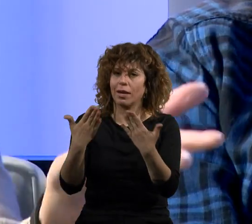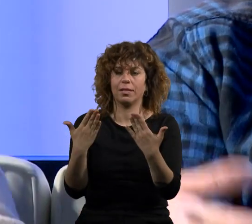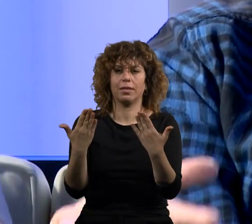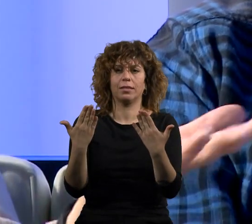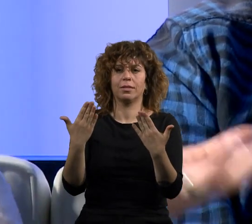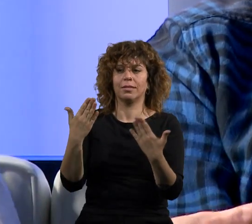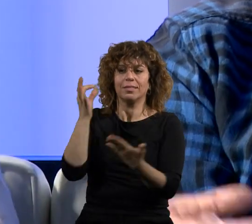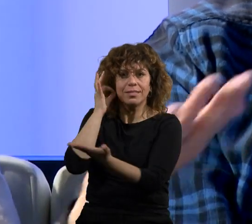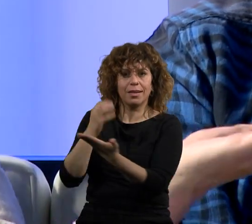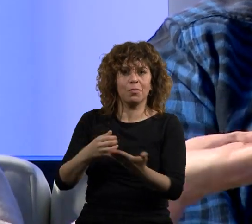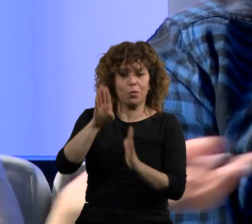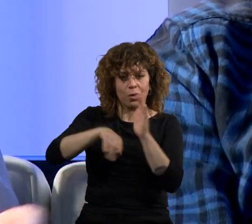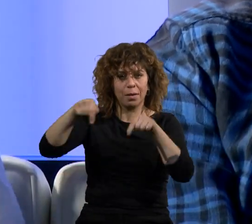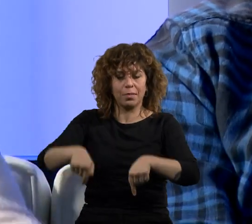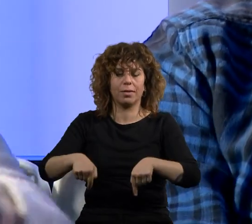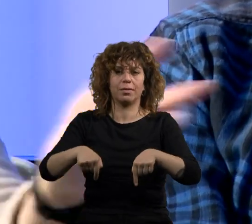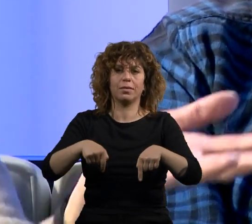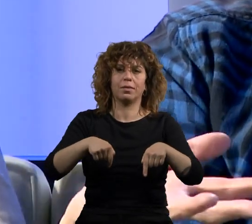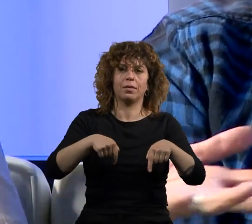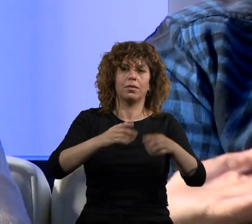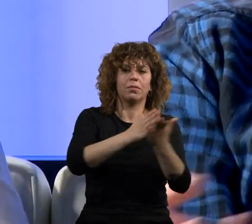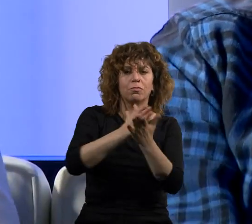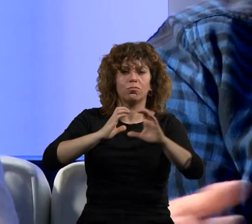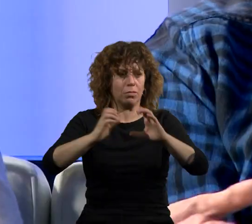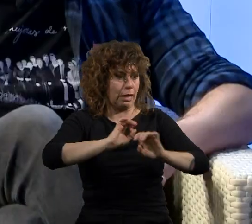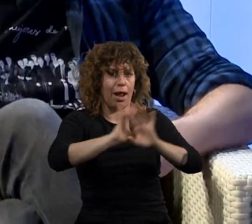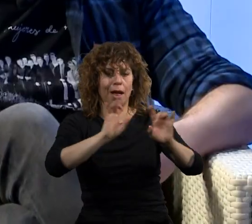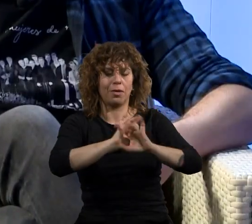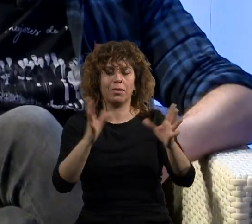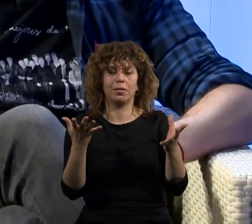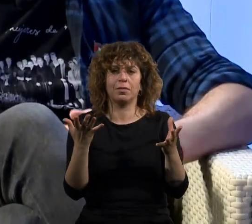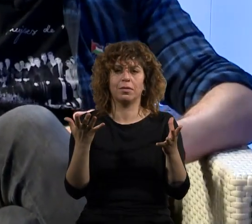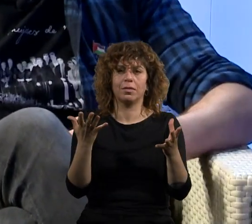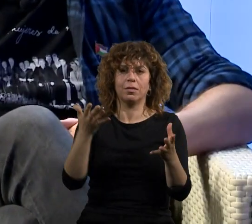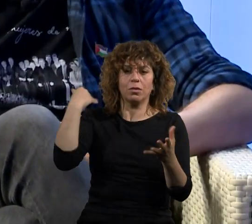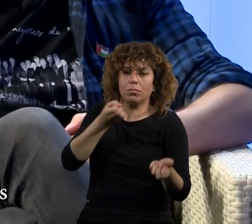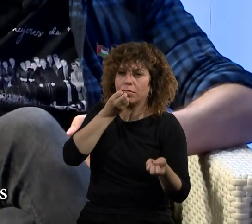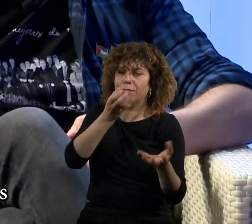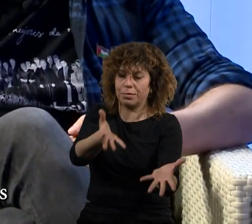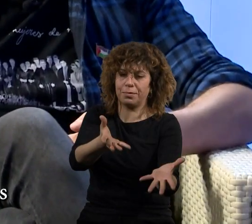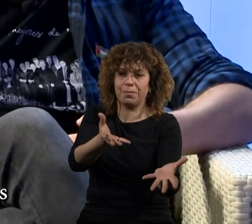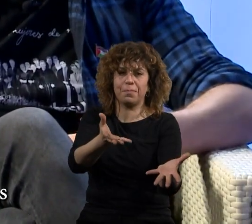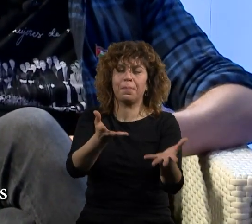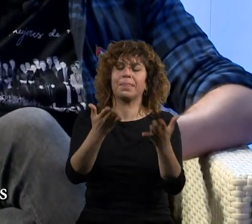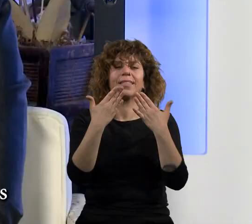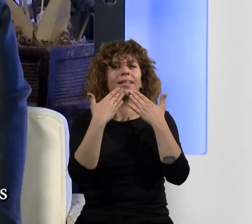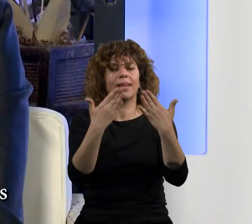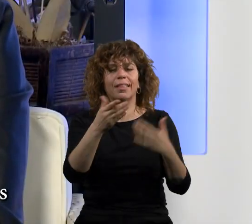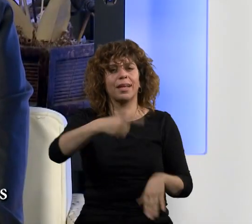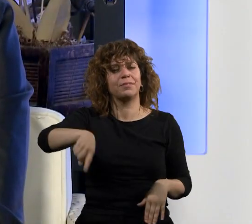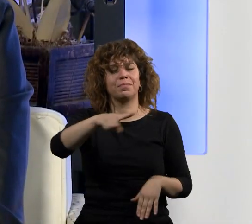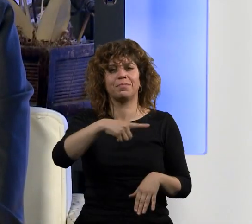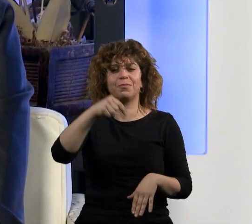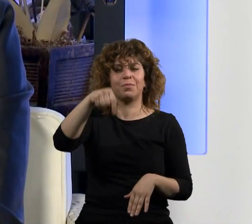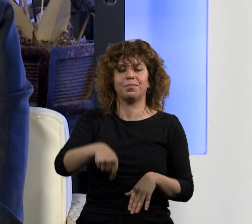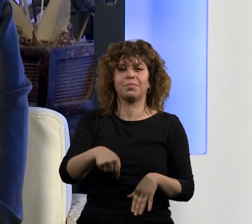a Monse, a todo aquel que nos haga Por supuesto, claro. difundir esto que pasó. Claro, Bueno, claro. pues gracias a vosotros por